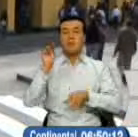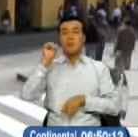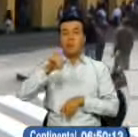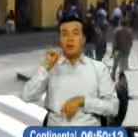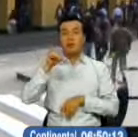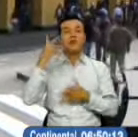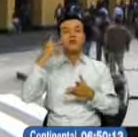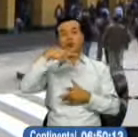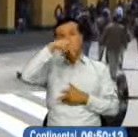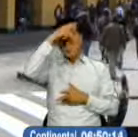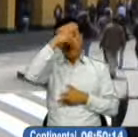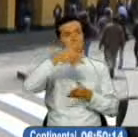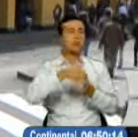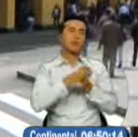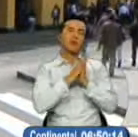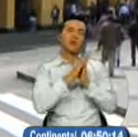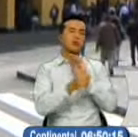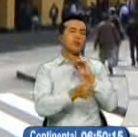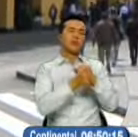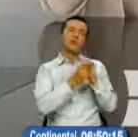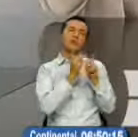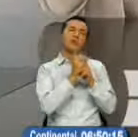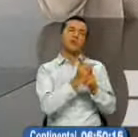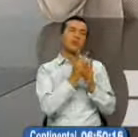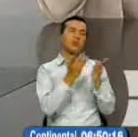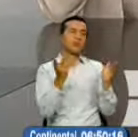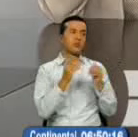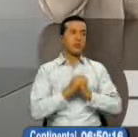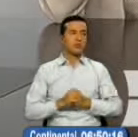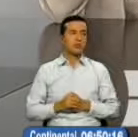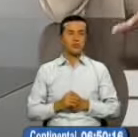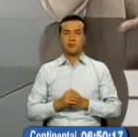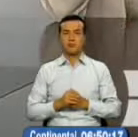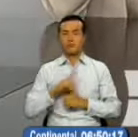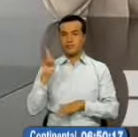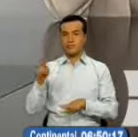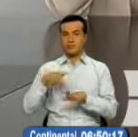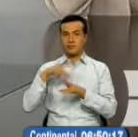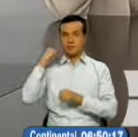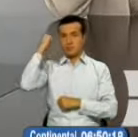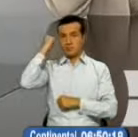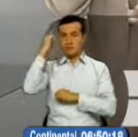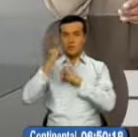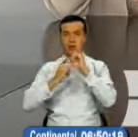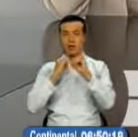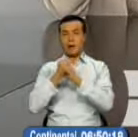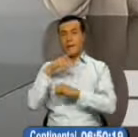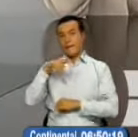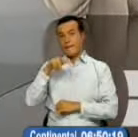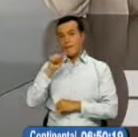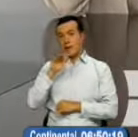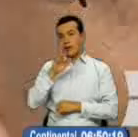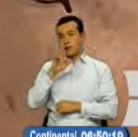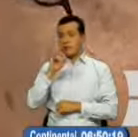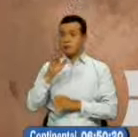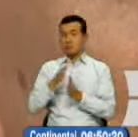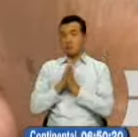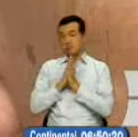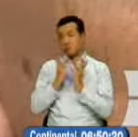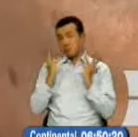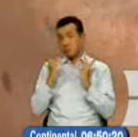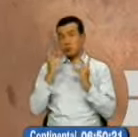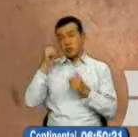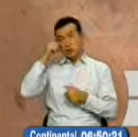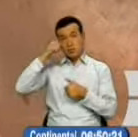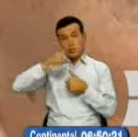apareció en Perú solicitando asilo político a dicha nación. ¿Eso qué es, un delito? Para el experto en Derecho Internacional Patricio Sánchez, la solicitud es válida. No obstante,